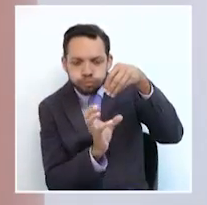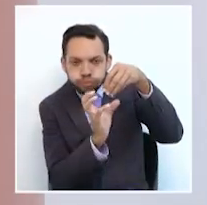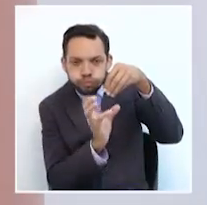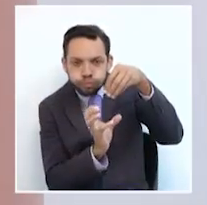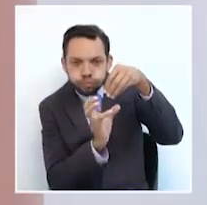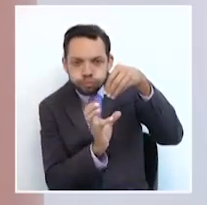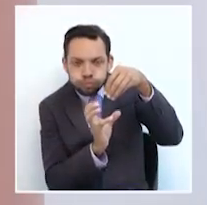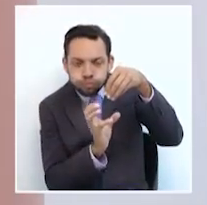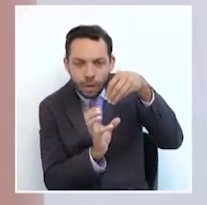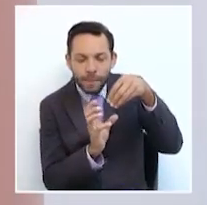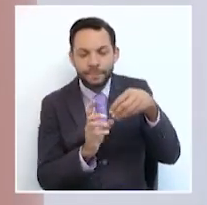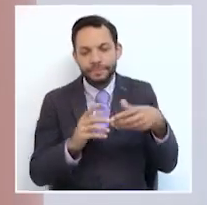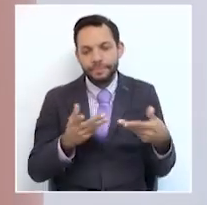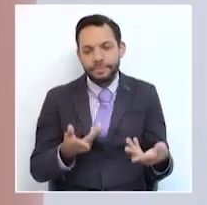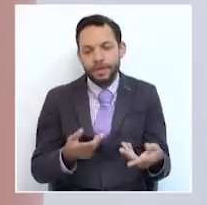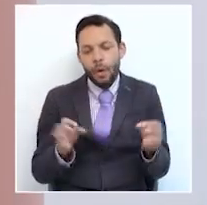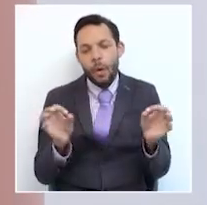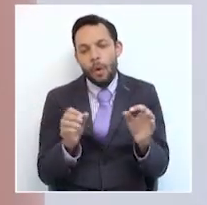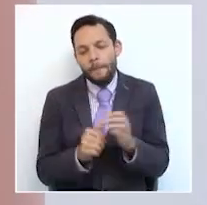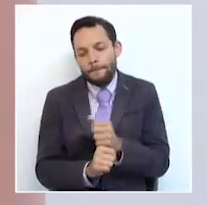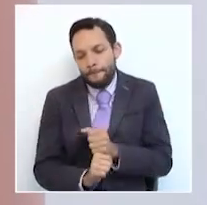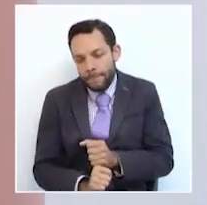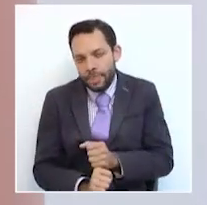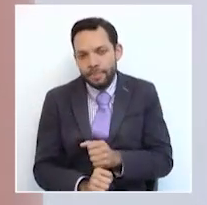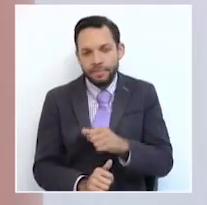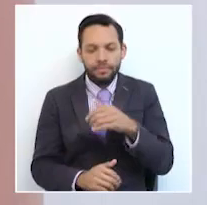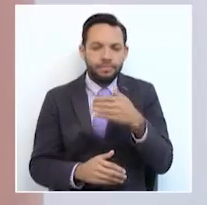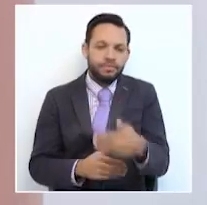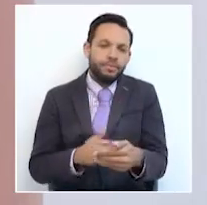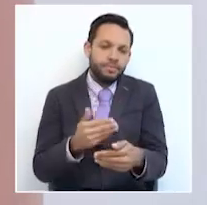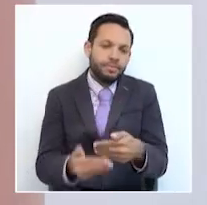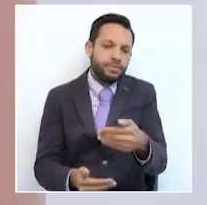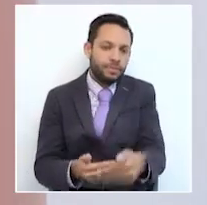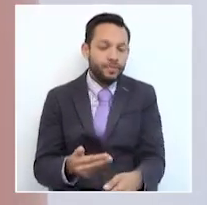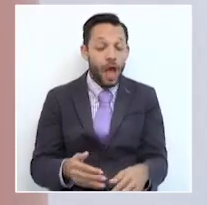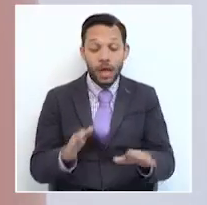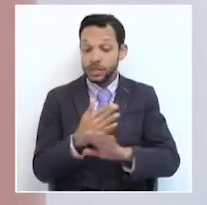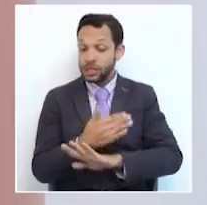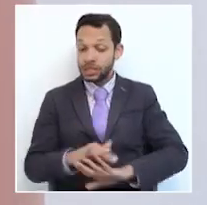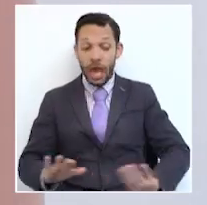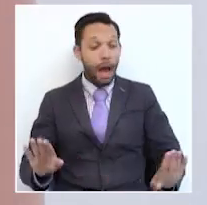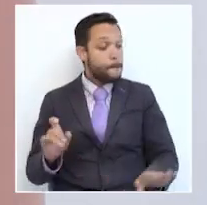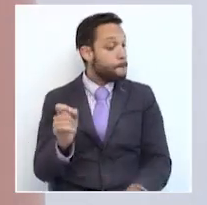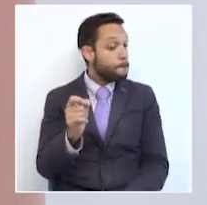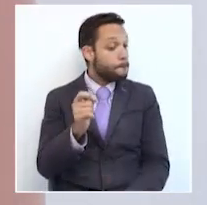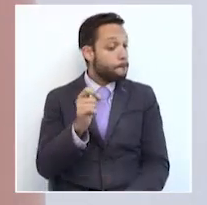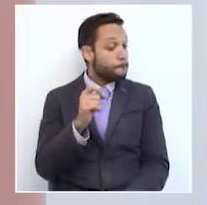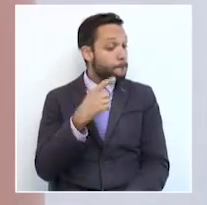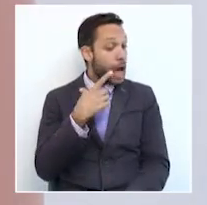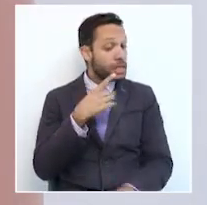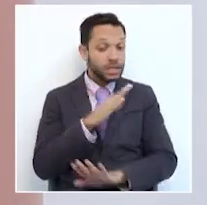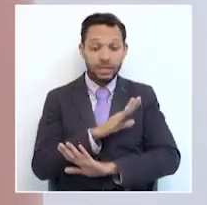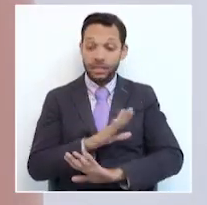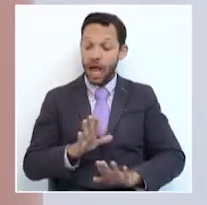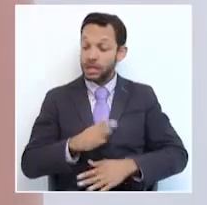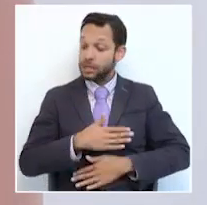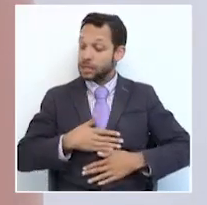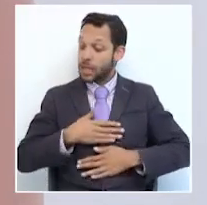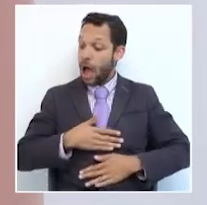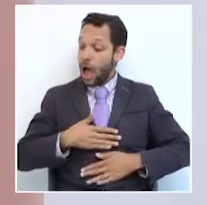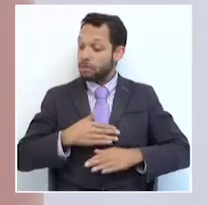todo lo que puede causar dolor bajito ustedes creen que esos eso se alivia con una con una pastilla para el dolor